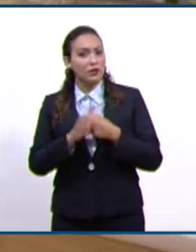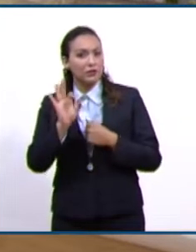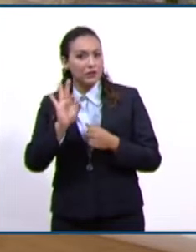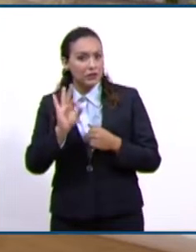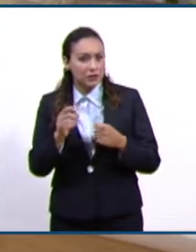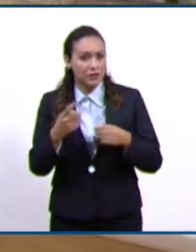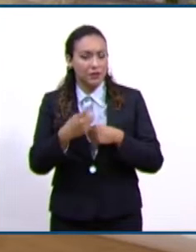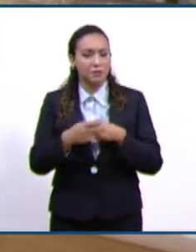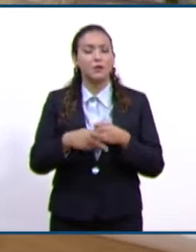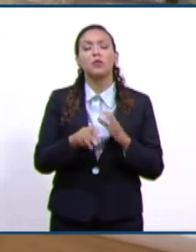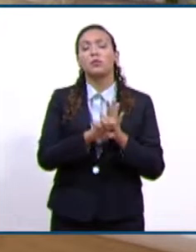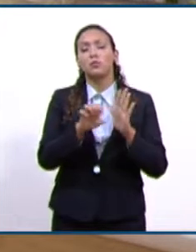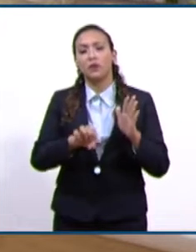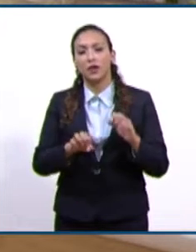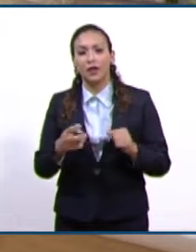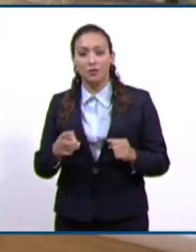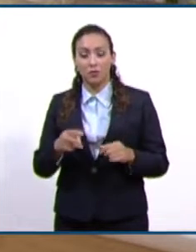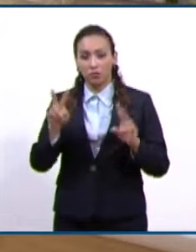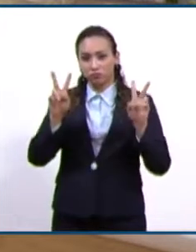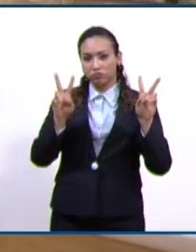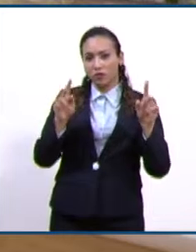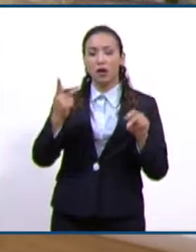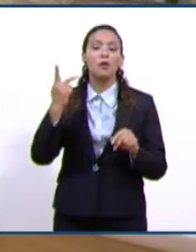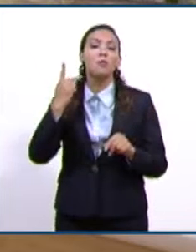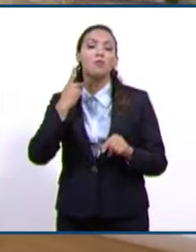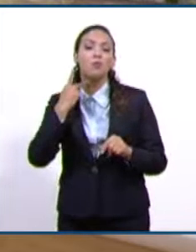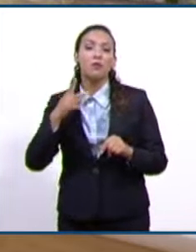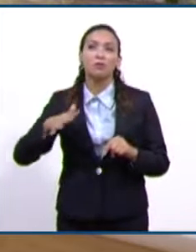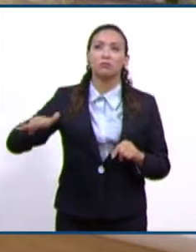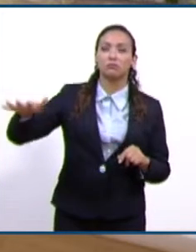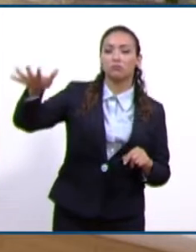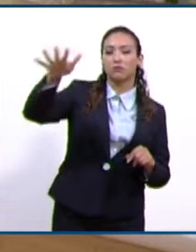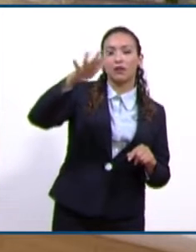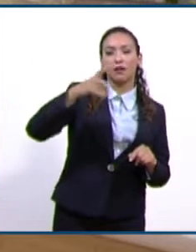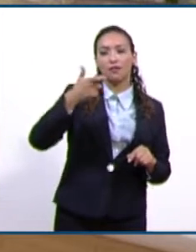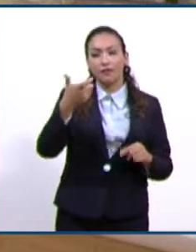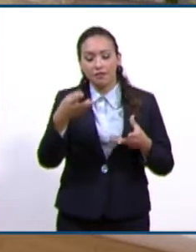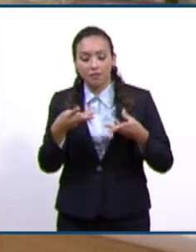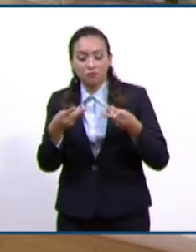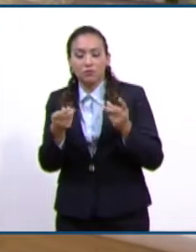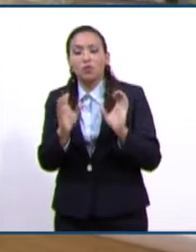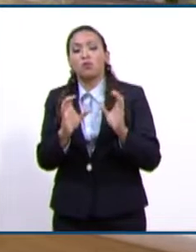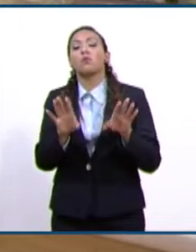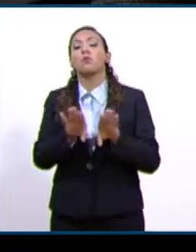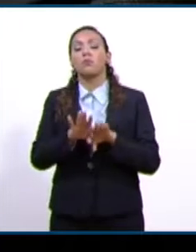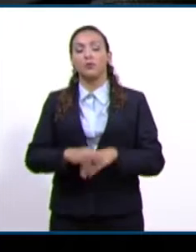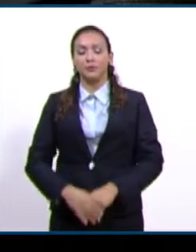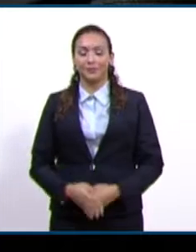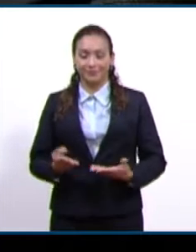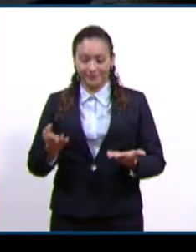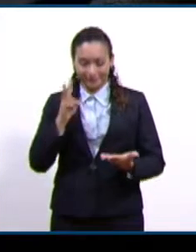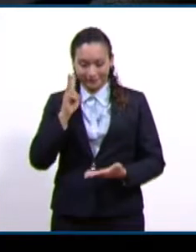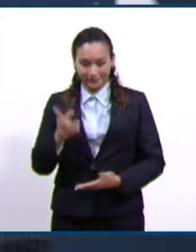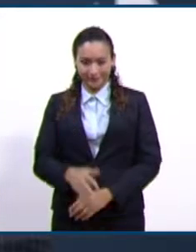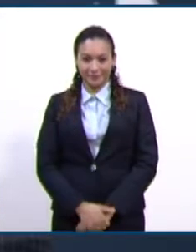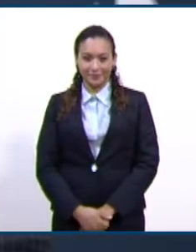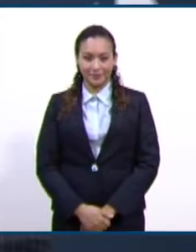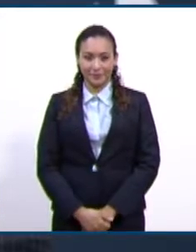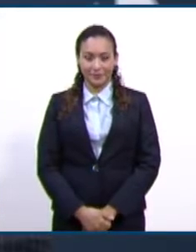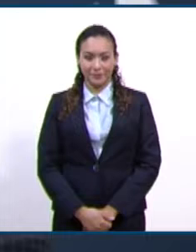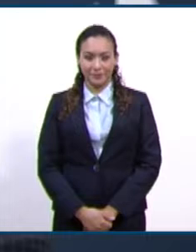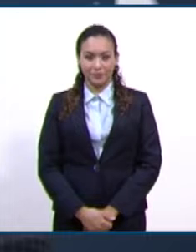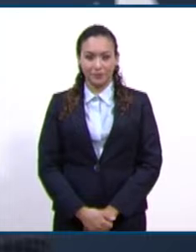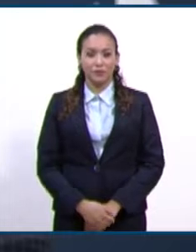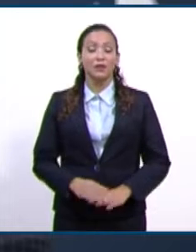sobre la política ambiental en una perspectiva costo-beneficio. Veamos. Que se le asigna un